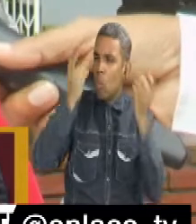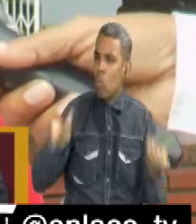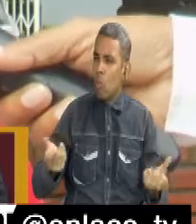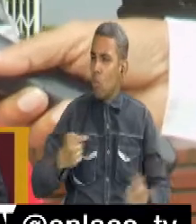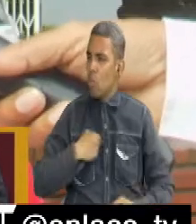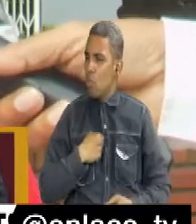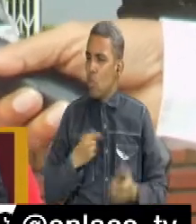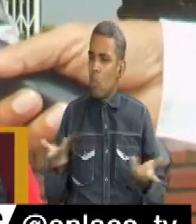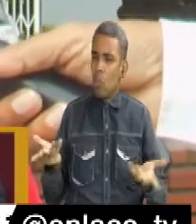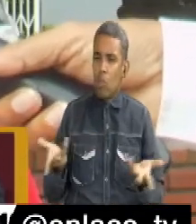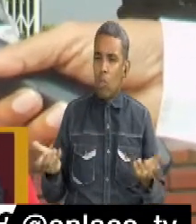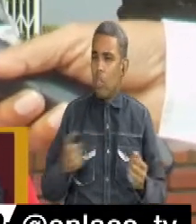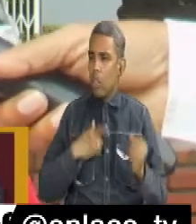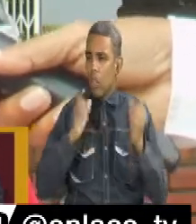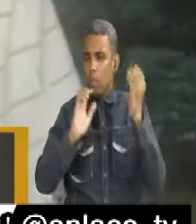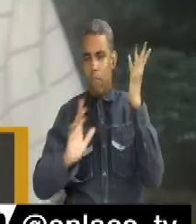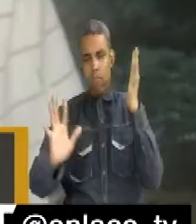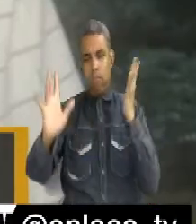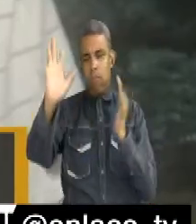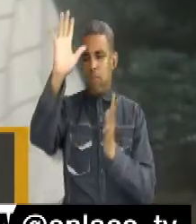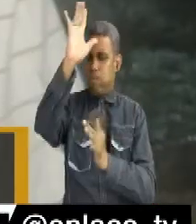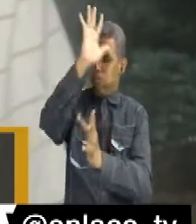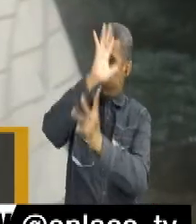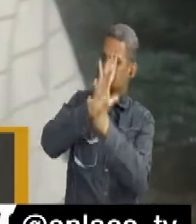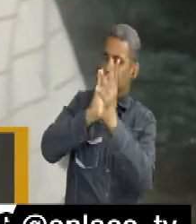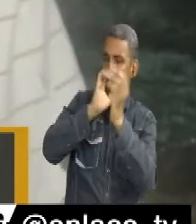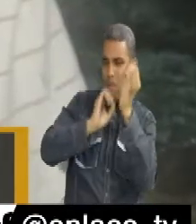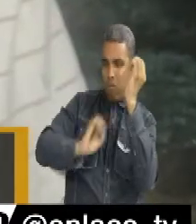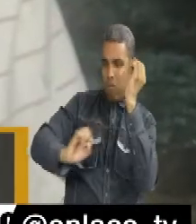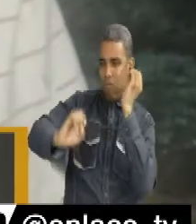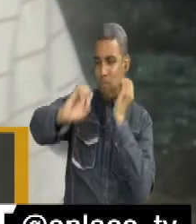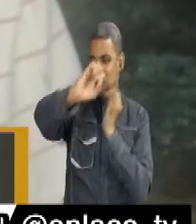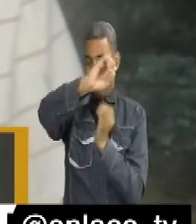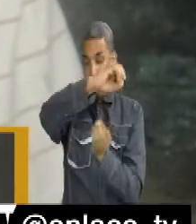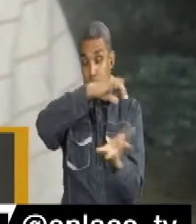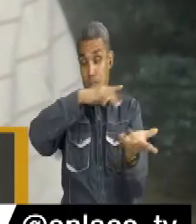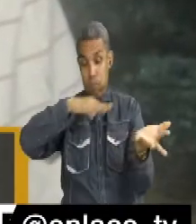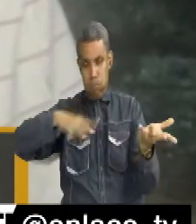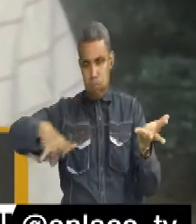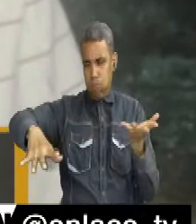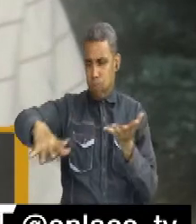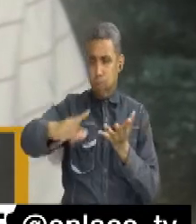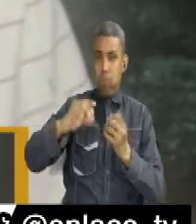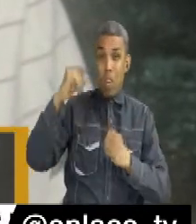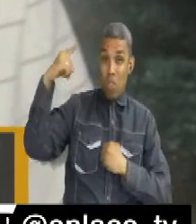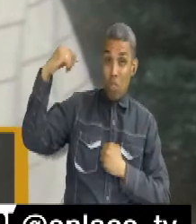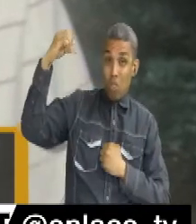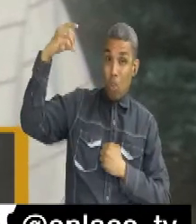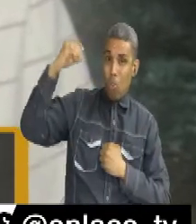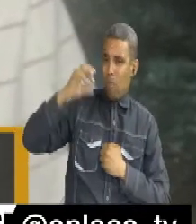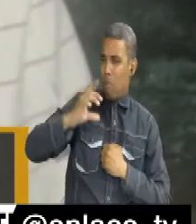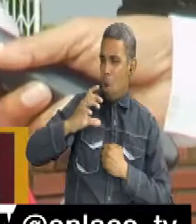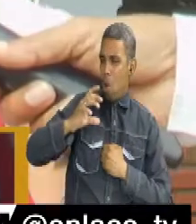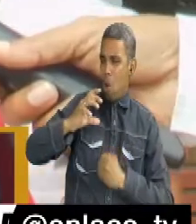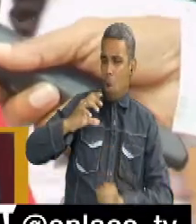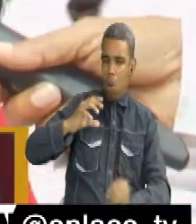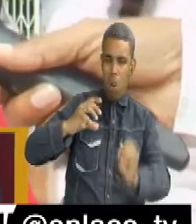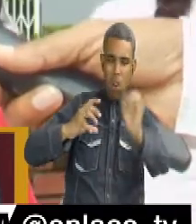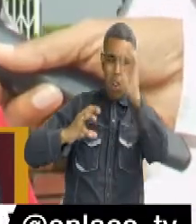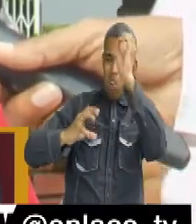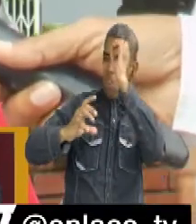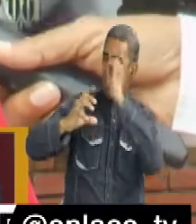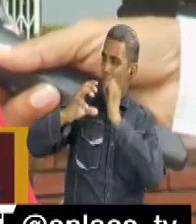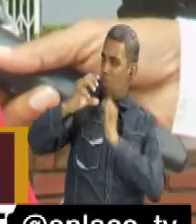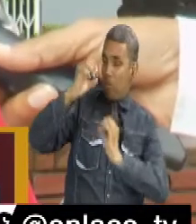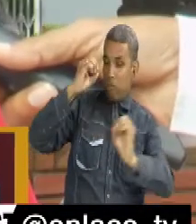solar pertenecemos, cómo nos ronda a nosotros el sol, cómo gira la Tierra alrededor del sol, aprender a